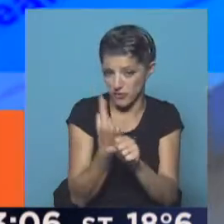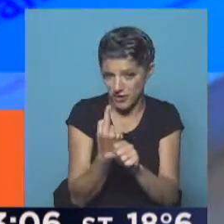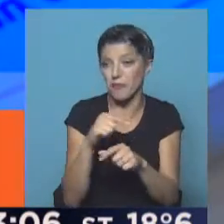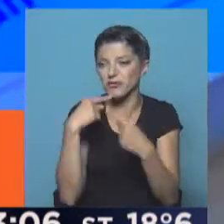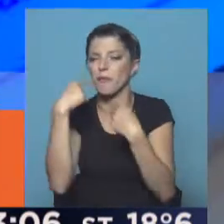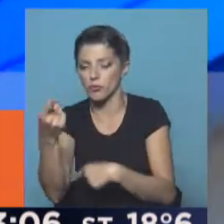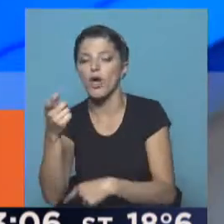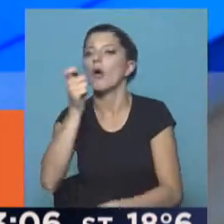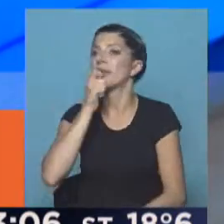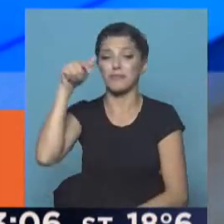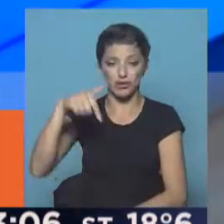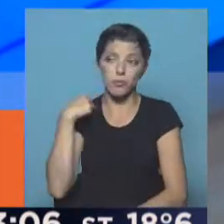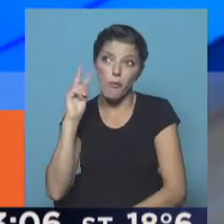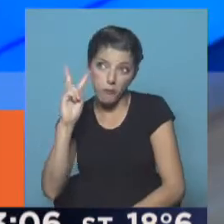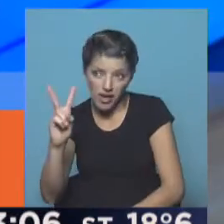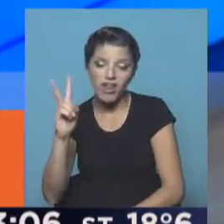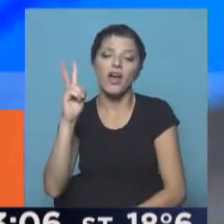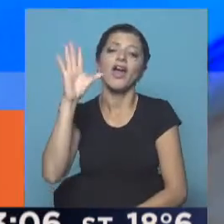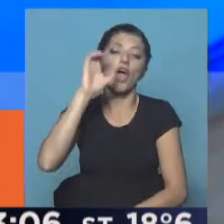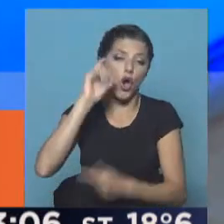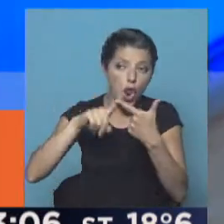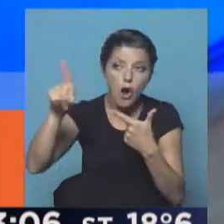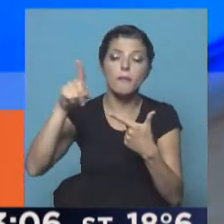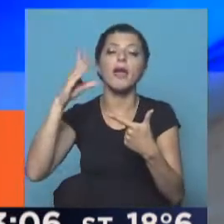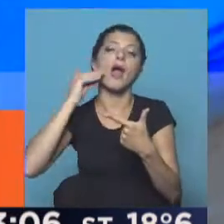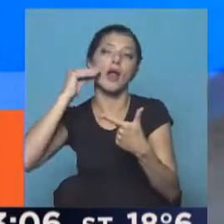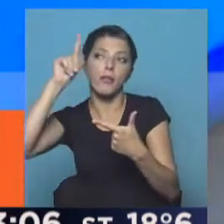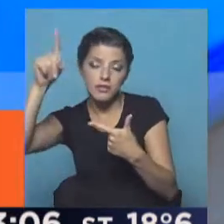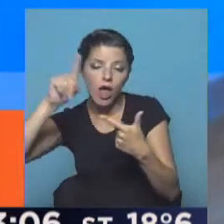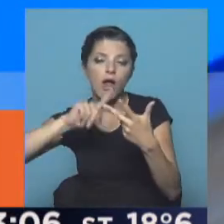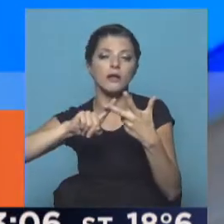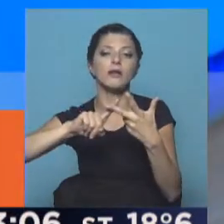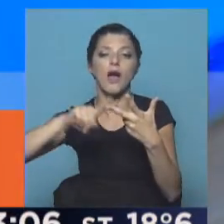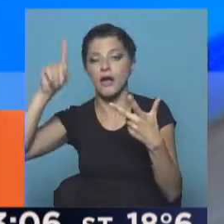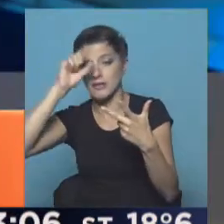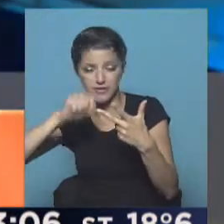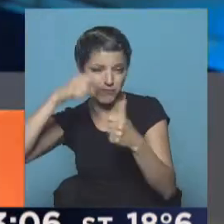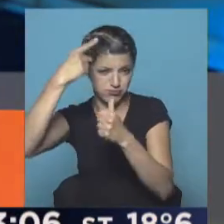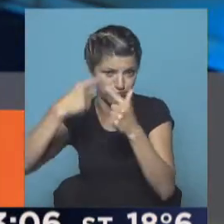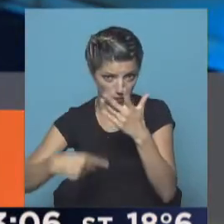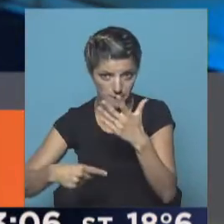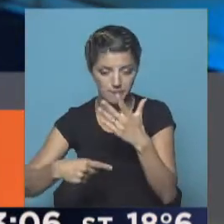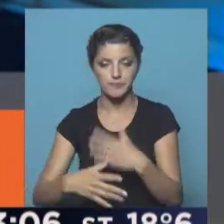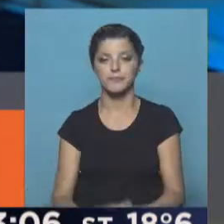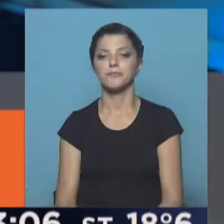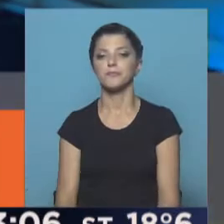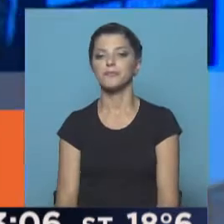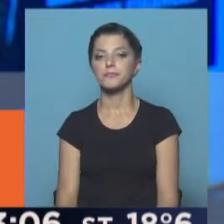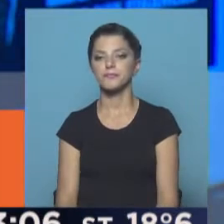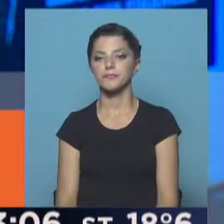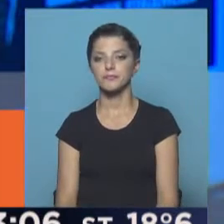en Gran Bretaña, se aplica para las decisiones sobre inmigración en Europa o para cuestiones económicas en otros lados, ¿no? Entonces me parece